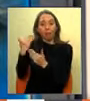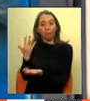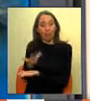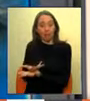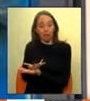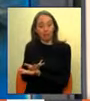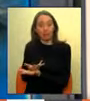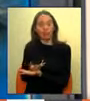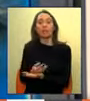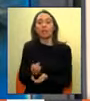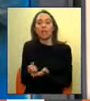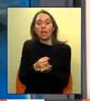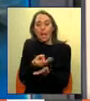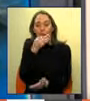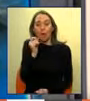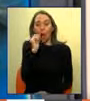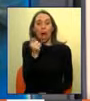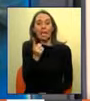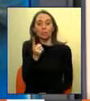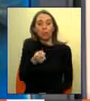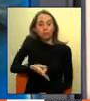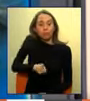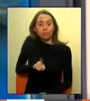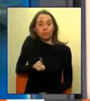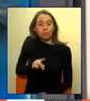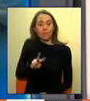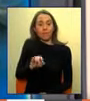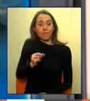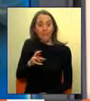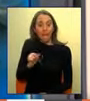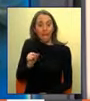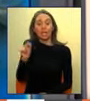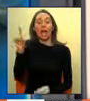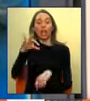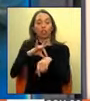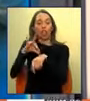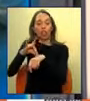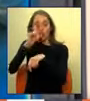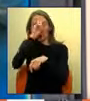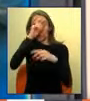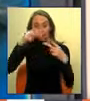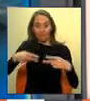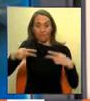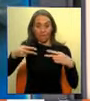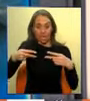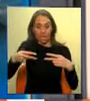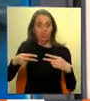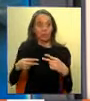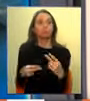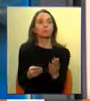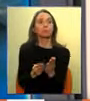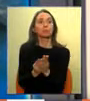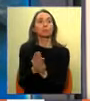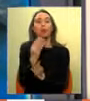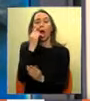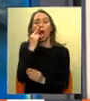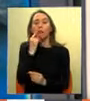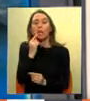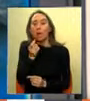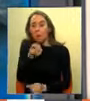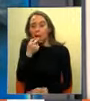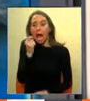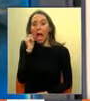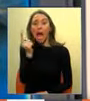con el Viagra. Investigadores, de hecho, del Hospital Naval de Viña del Mar han iniciado un ensayo en pacientes en la